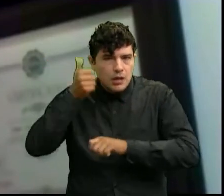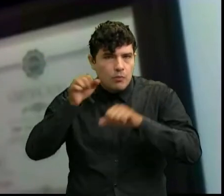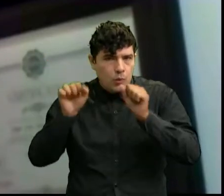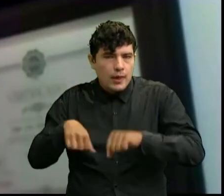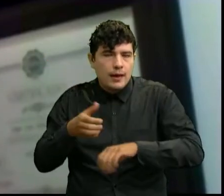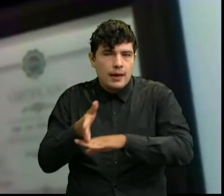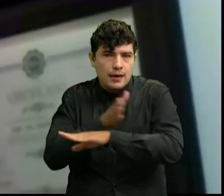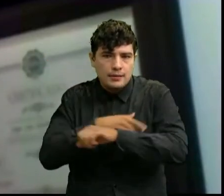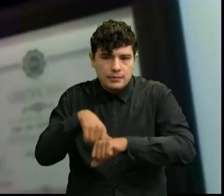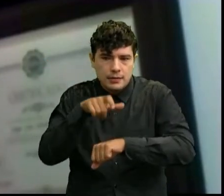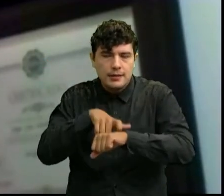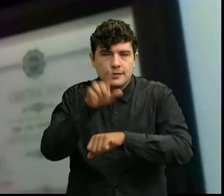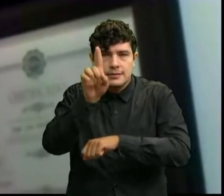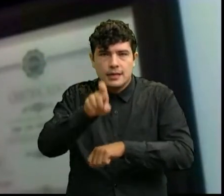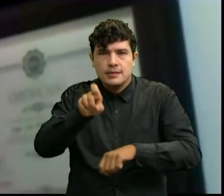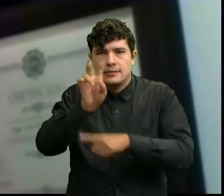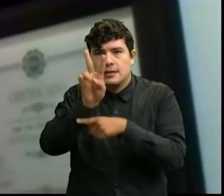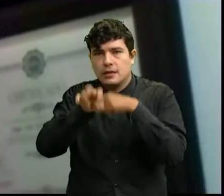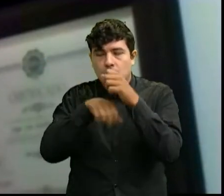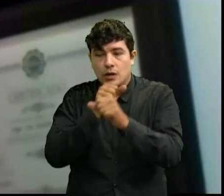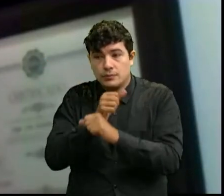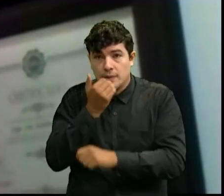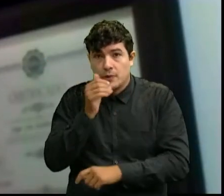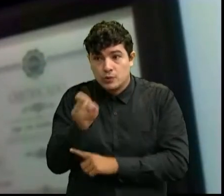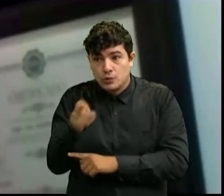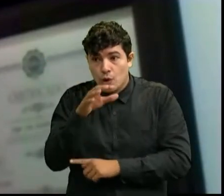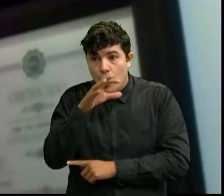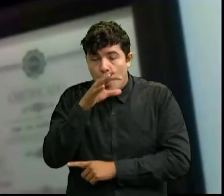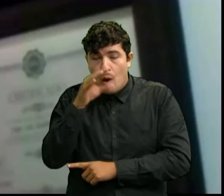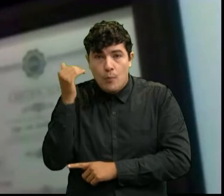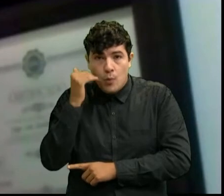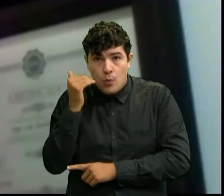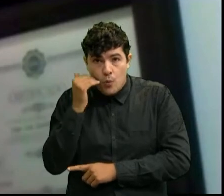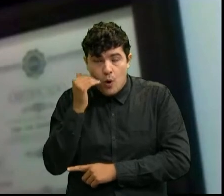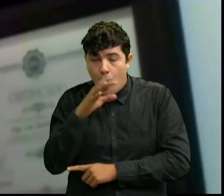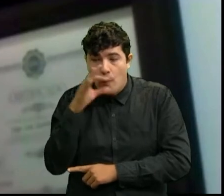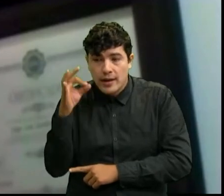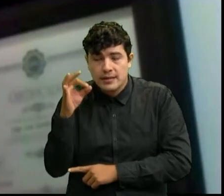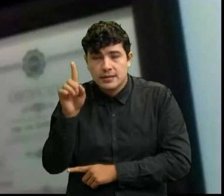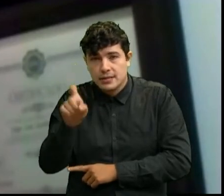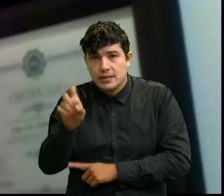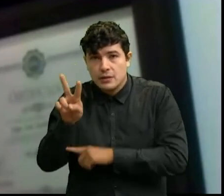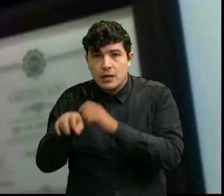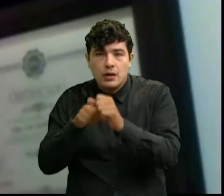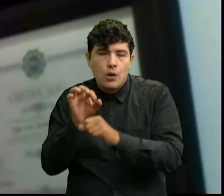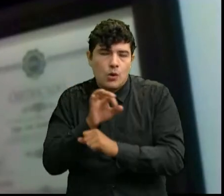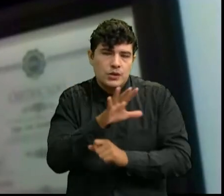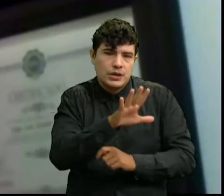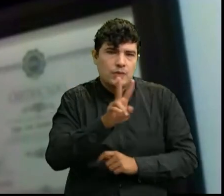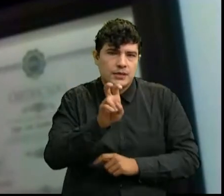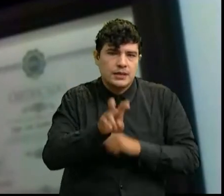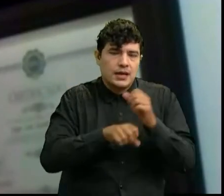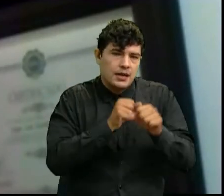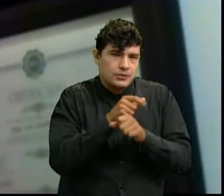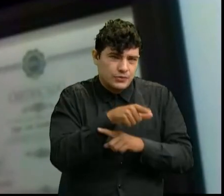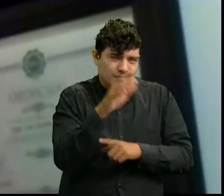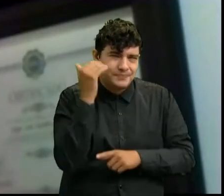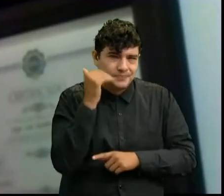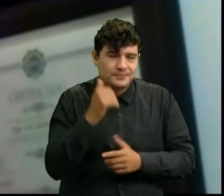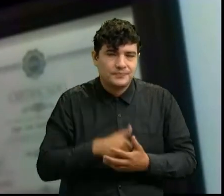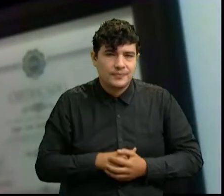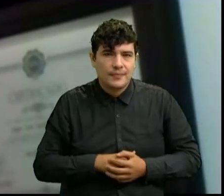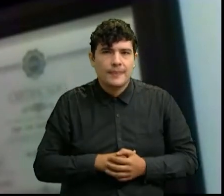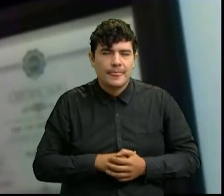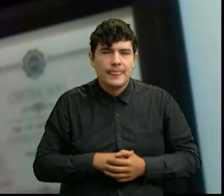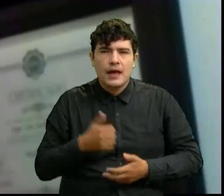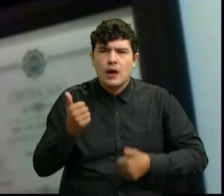de cumplir los 62 años si es un hombre o antes de cumplir los 57 años la mujer. ¿Cuál es el propósito de las pensiones especiales por actividades